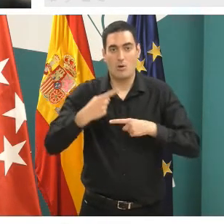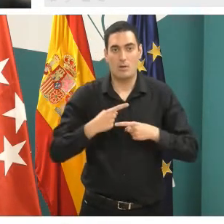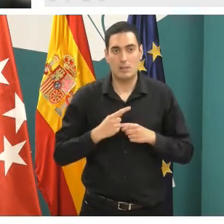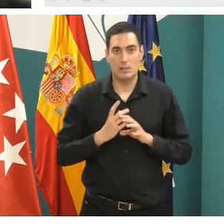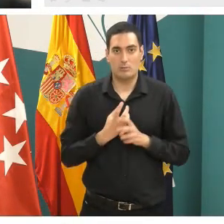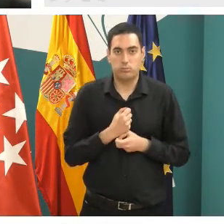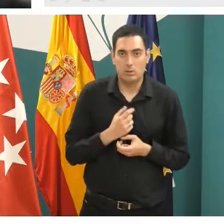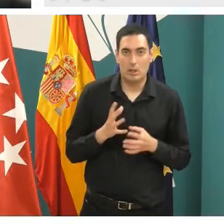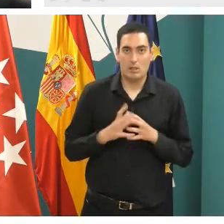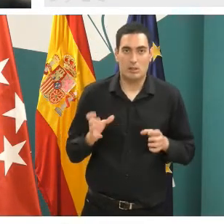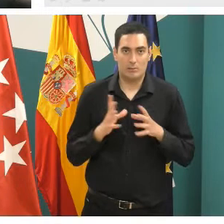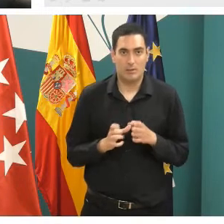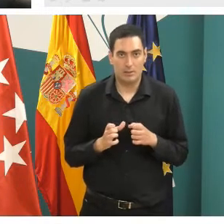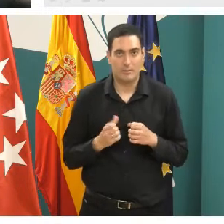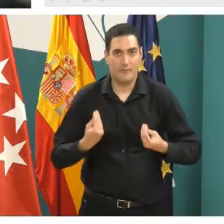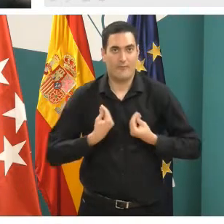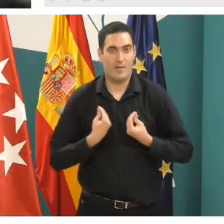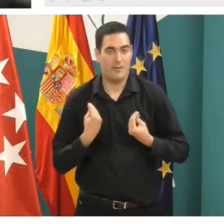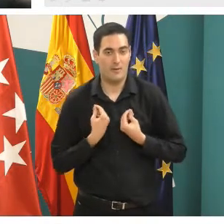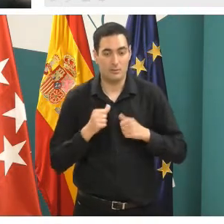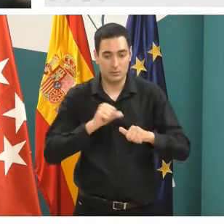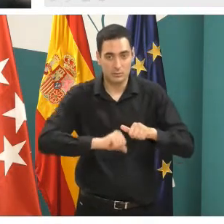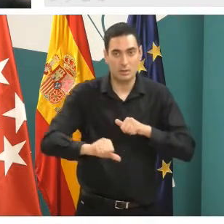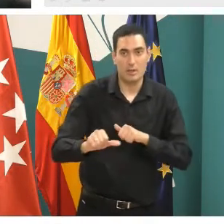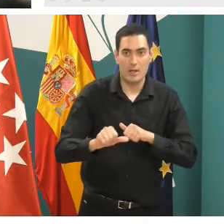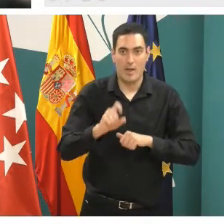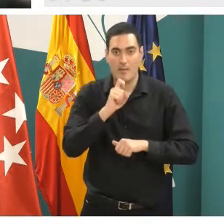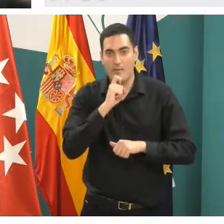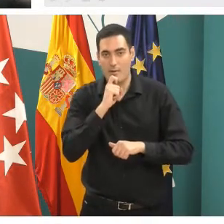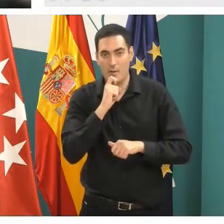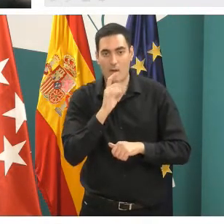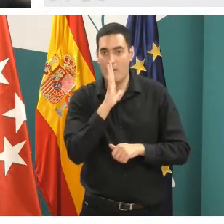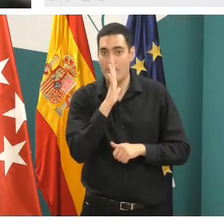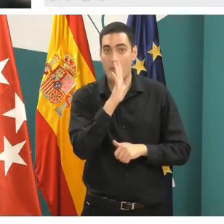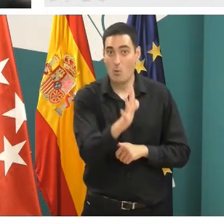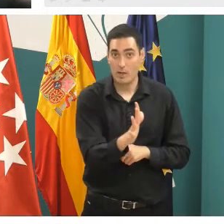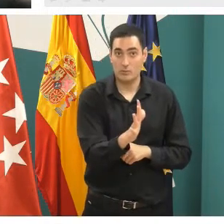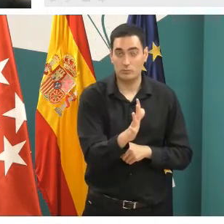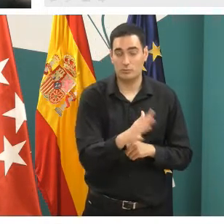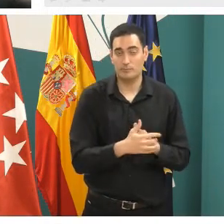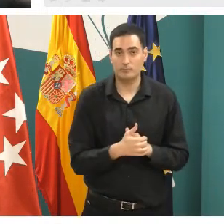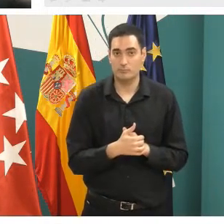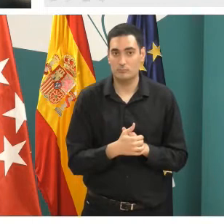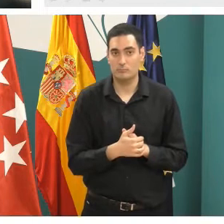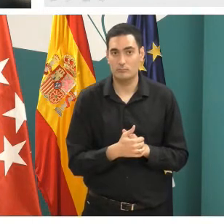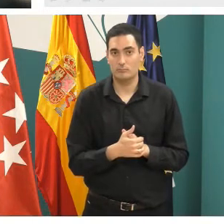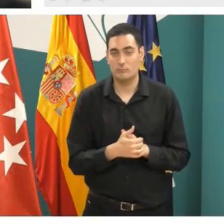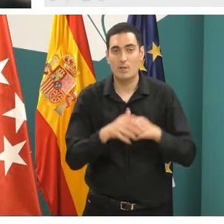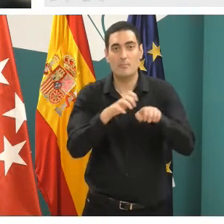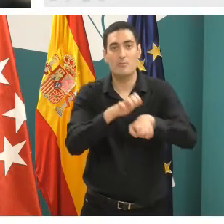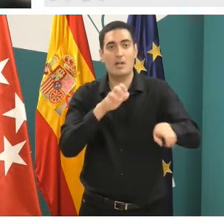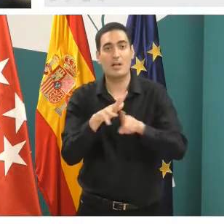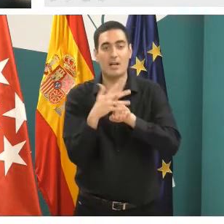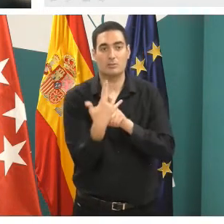lo difícil que es sobrevivir y no tener complicaciones en el primer año, en los primeros 5 años, y que si bien la mayoría de los